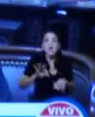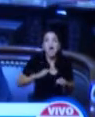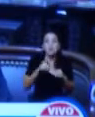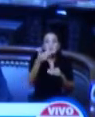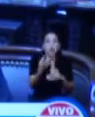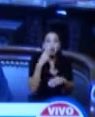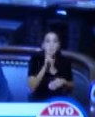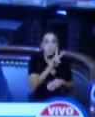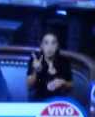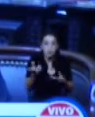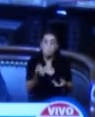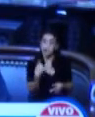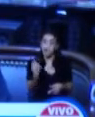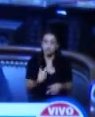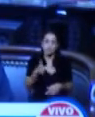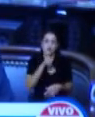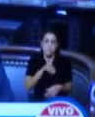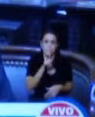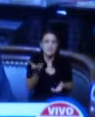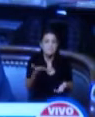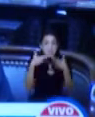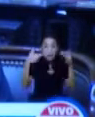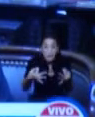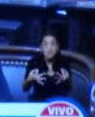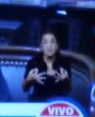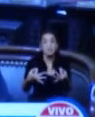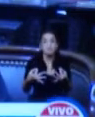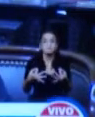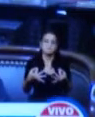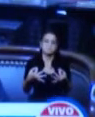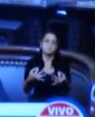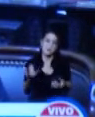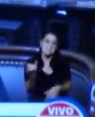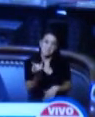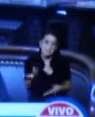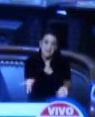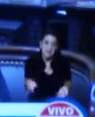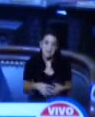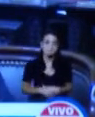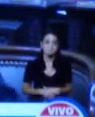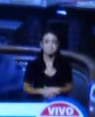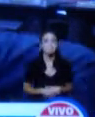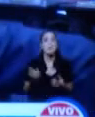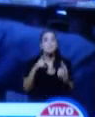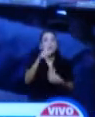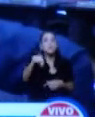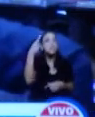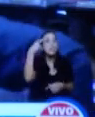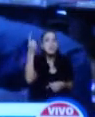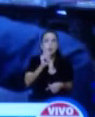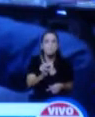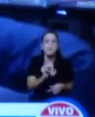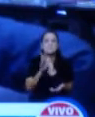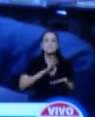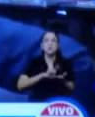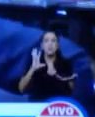se opone a avanzar en la transformación, en el cambio del sistema electoral. ¿Cómo cree que va a salir